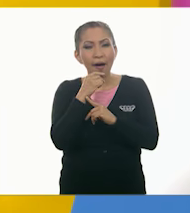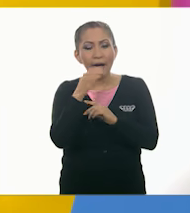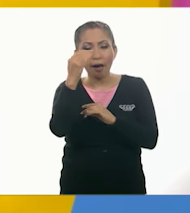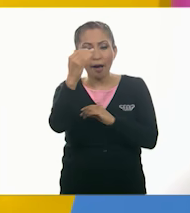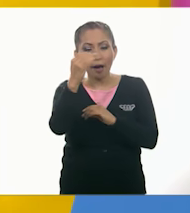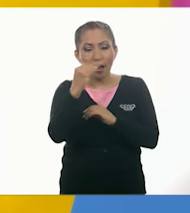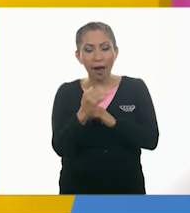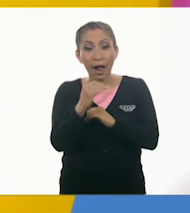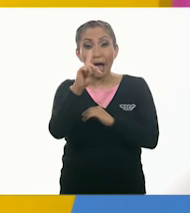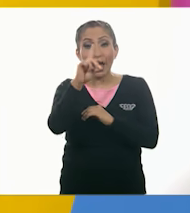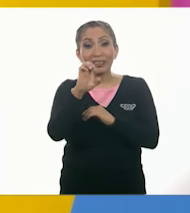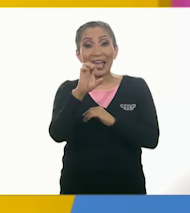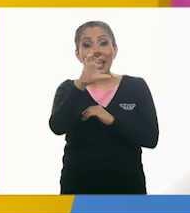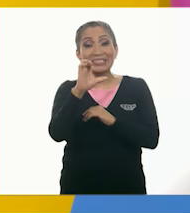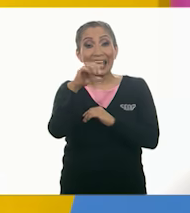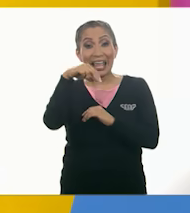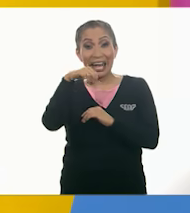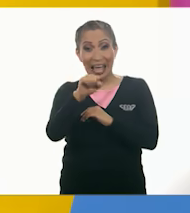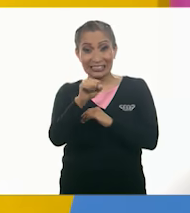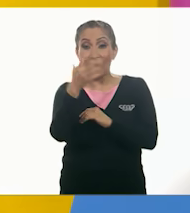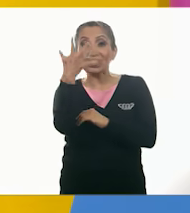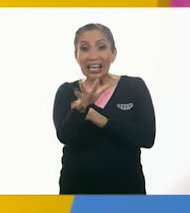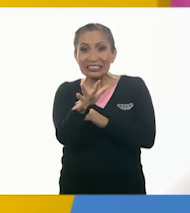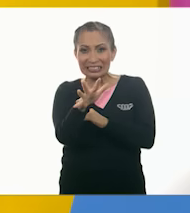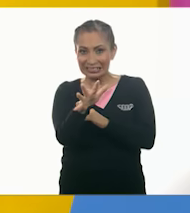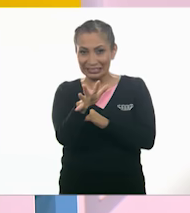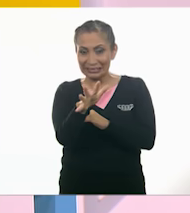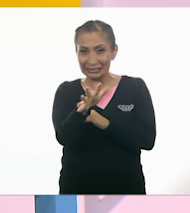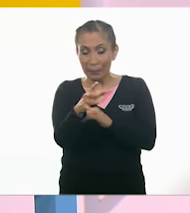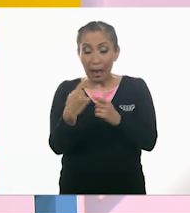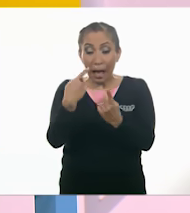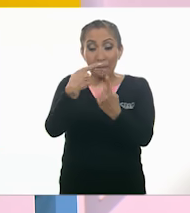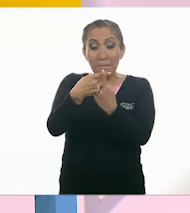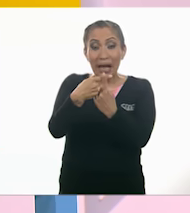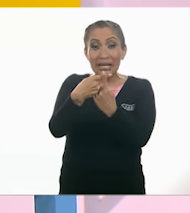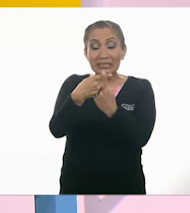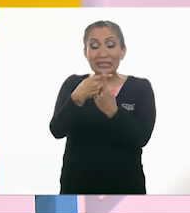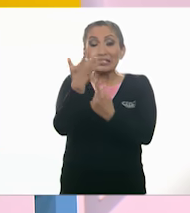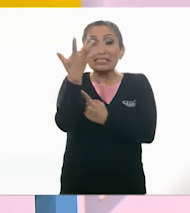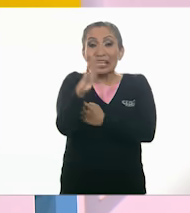En decenas. Entonces vamos a sumar 10.